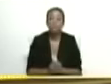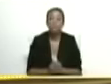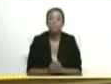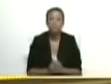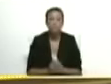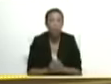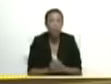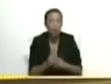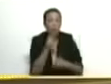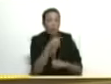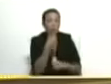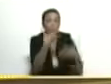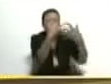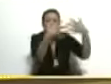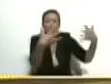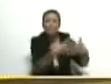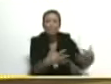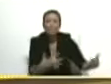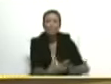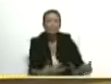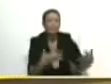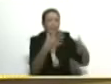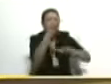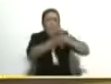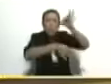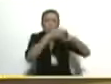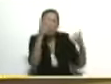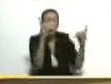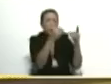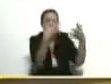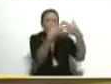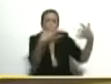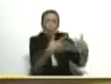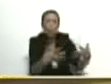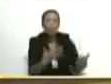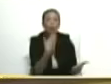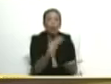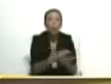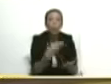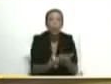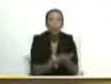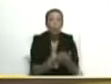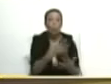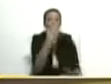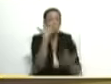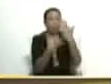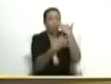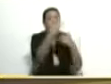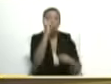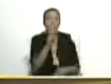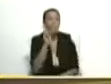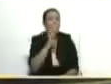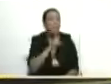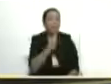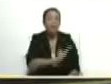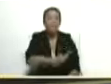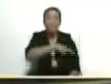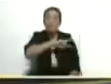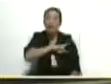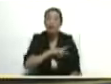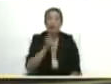y sobre esa base ellos armaron una narrativa, un discurso, una oferta engañosa, falsa, mentirosa.